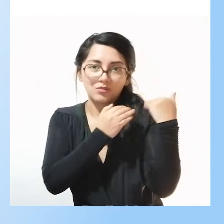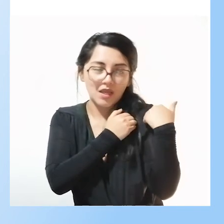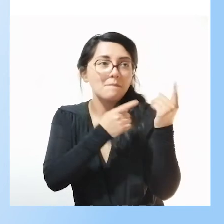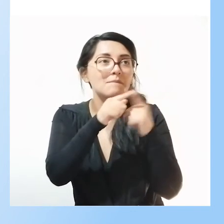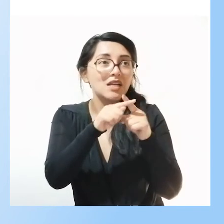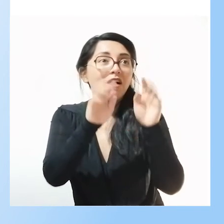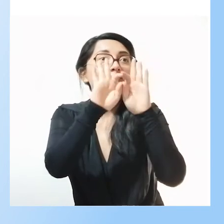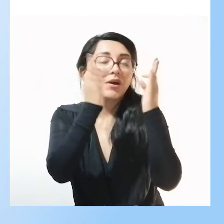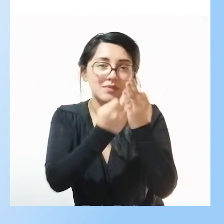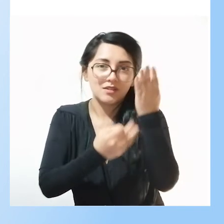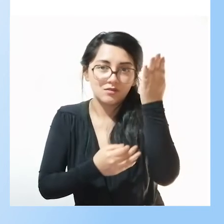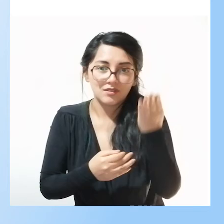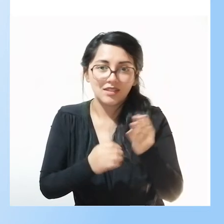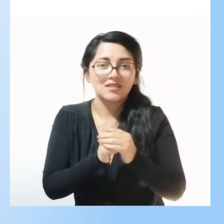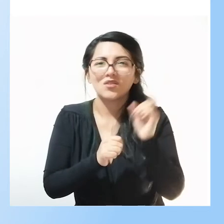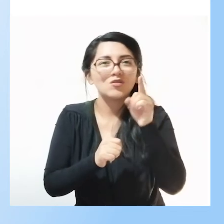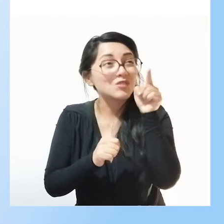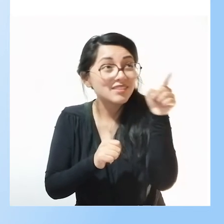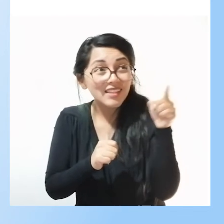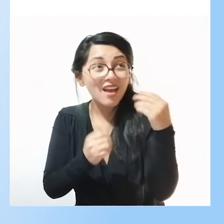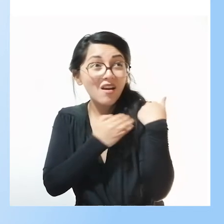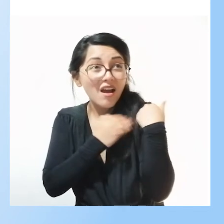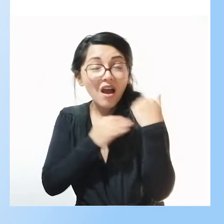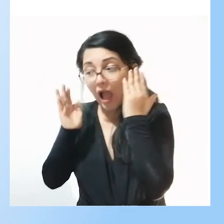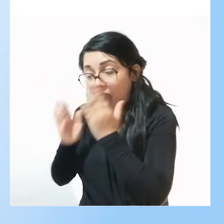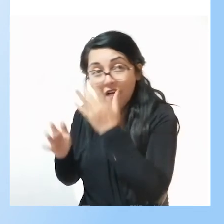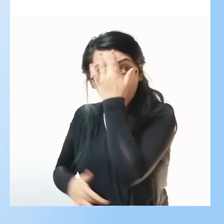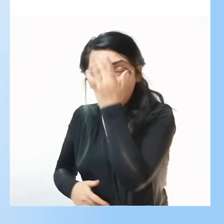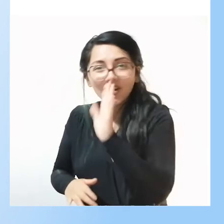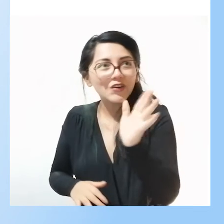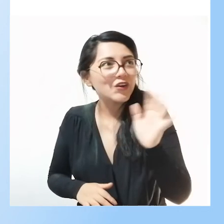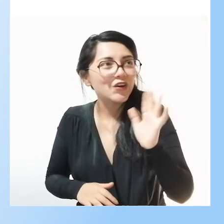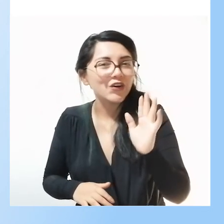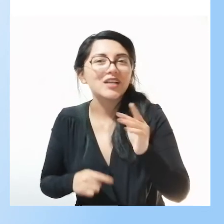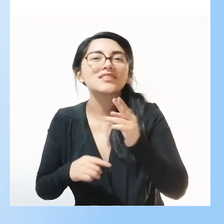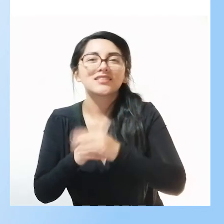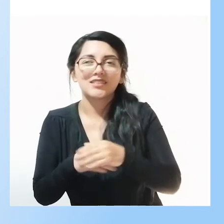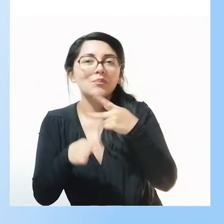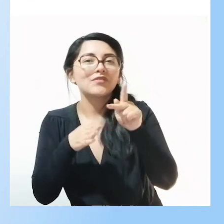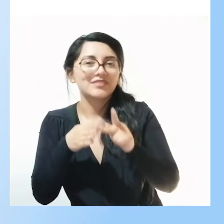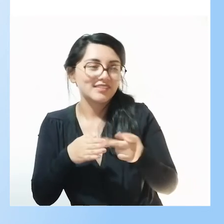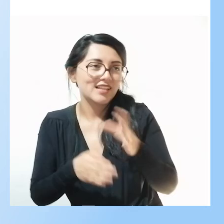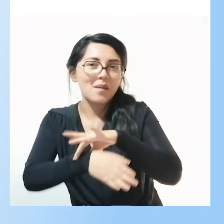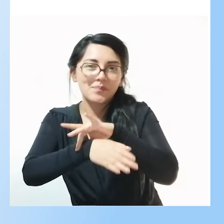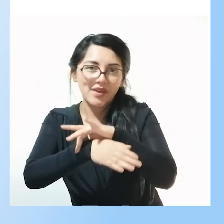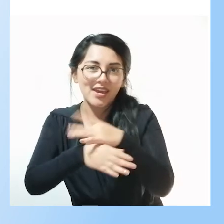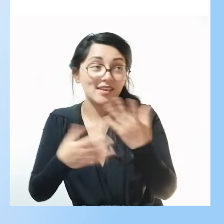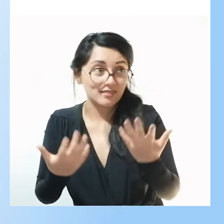educación del niño, pero no de la enfermedad. Entonces yo creo que esto puede ayudar a reducir